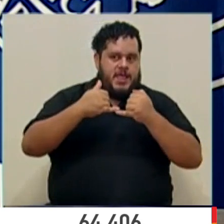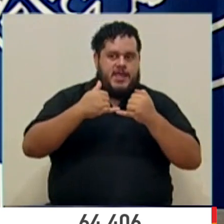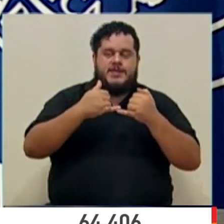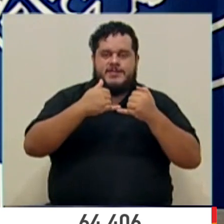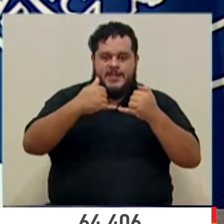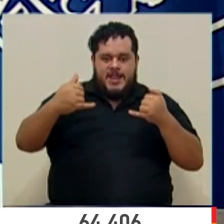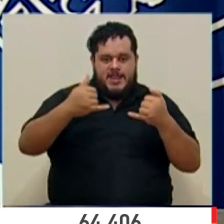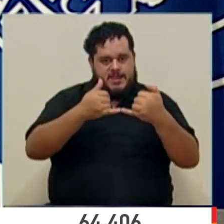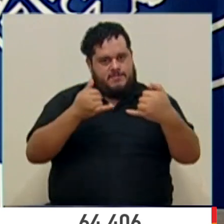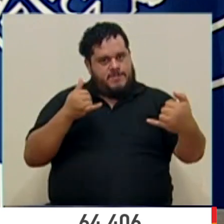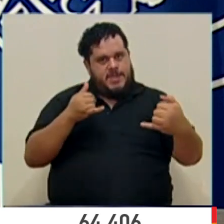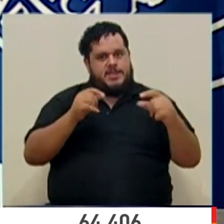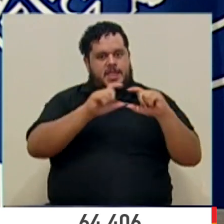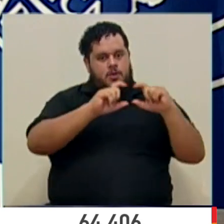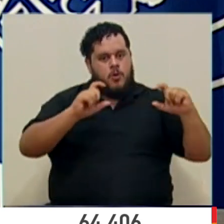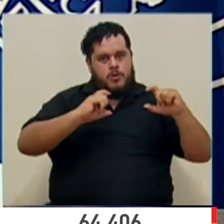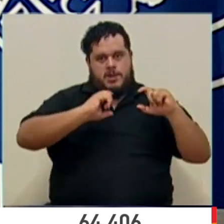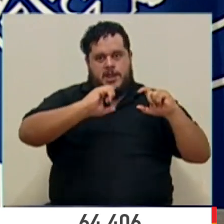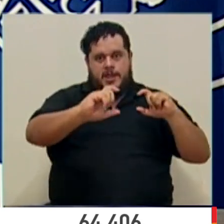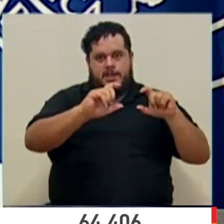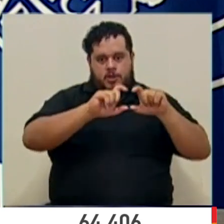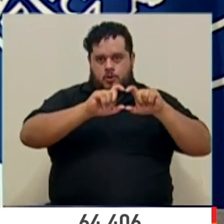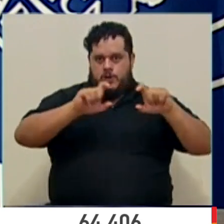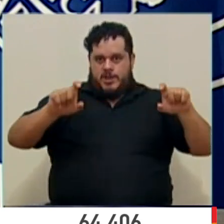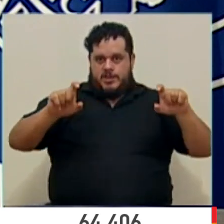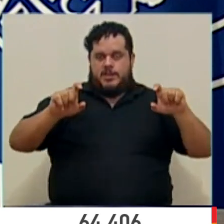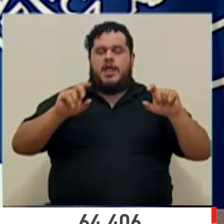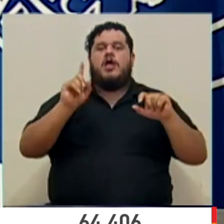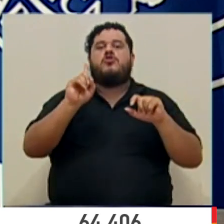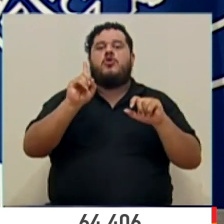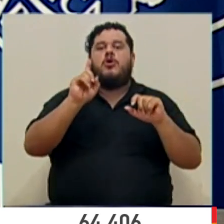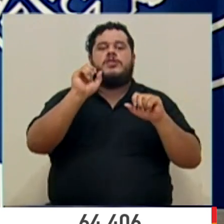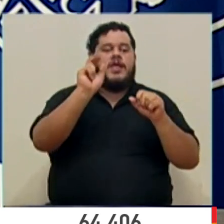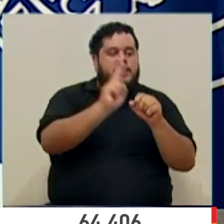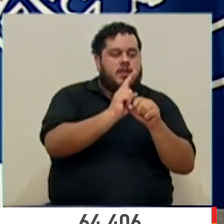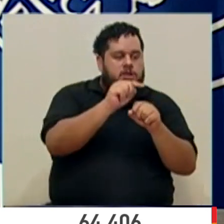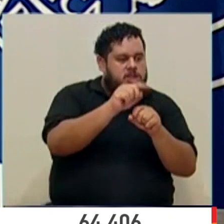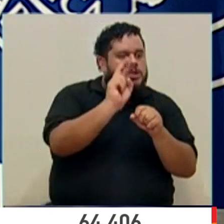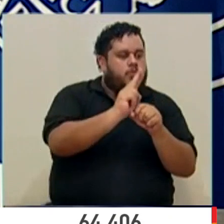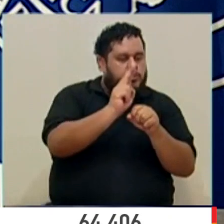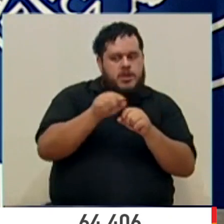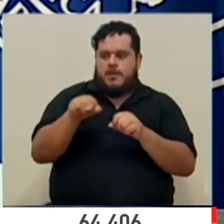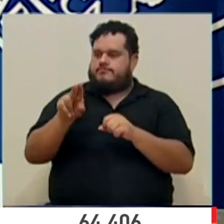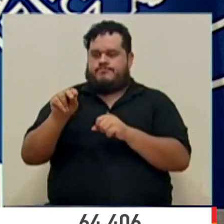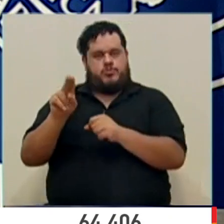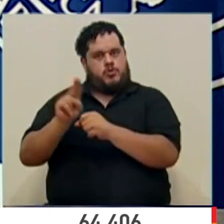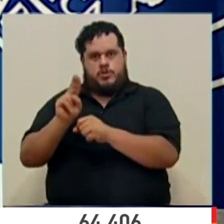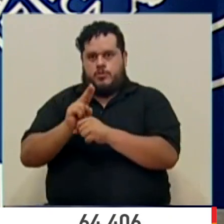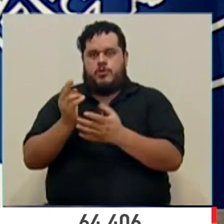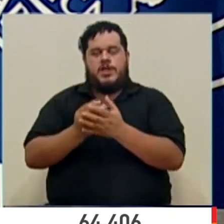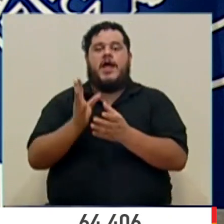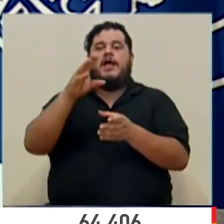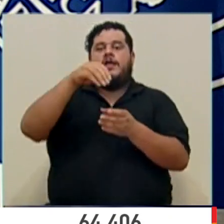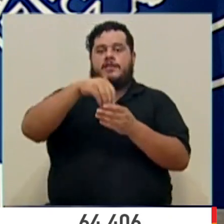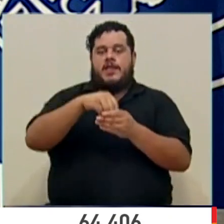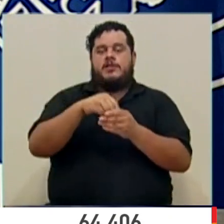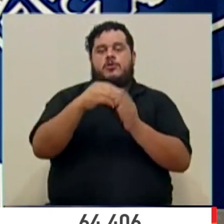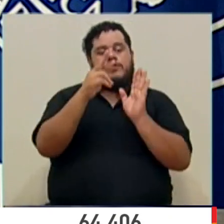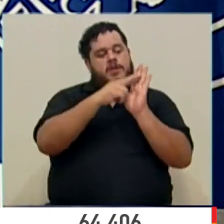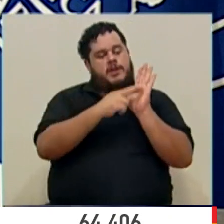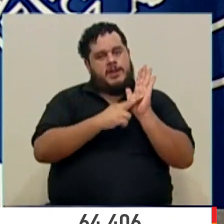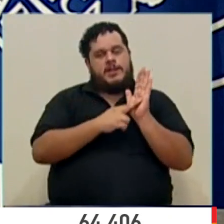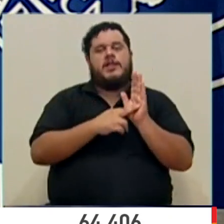en las cuales sí se puede hacer sí se pueden utilizar los espacios. También dentro de los lineamientos se